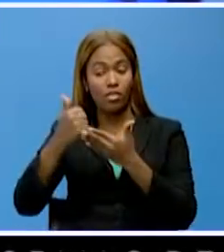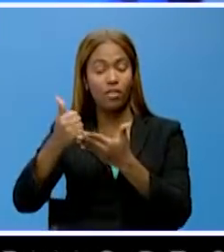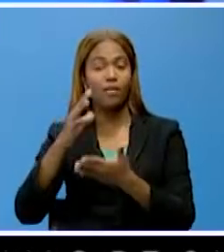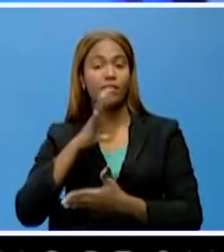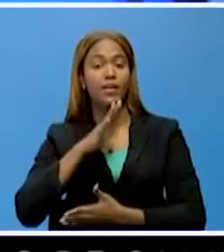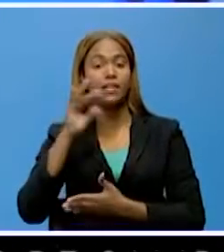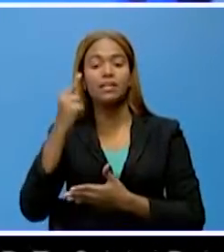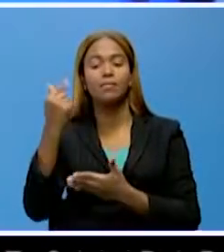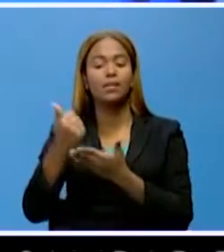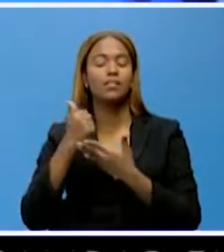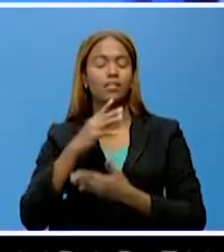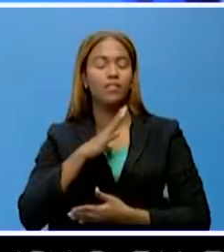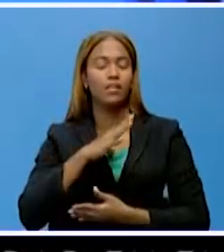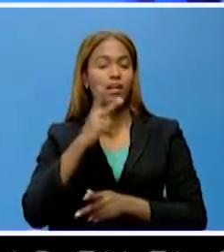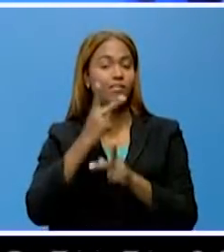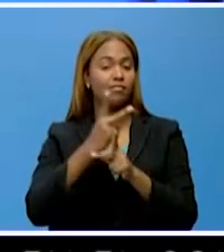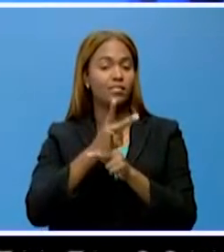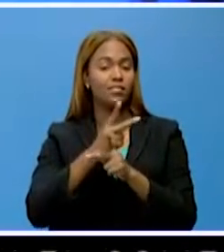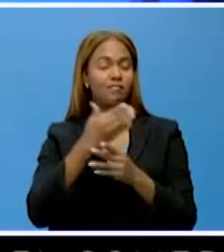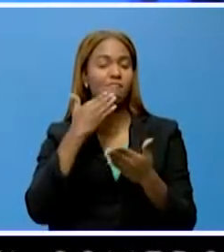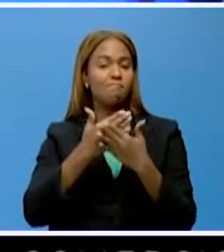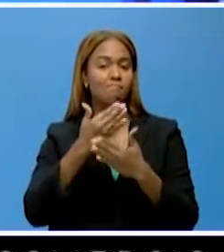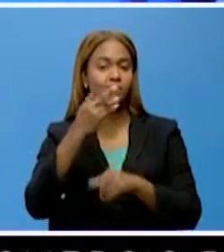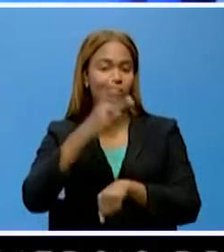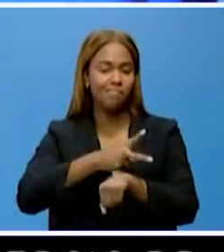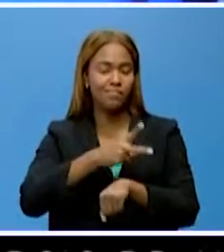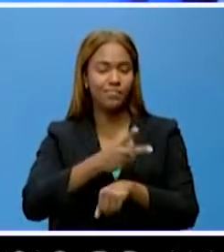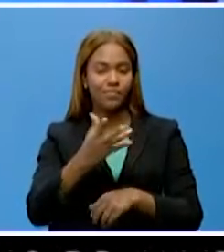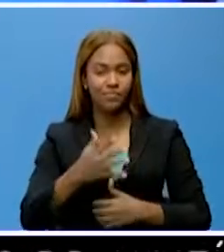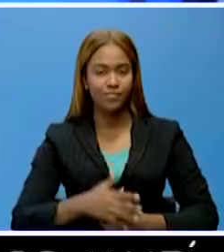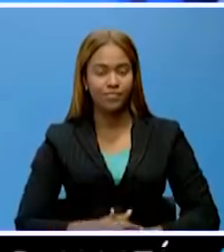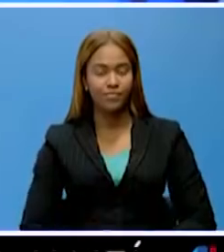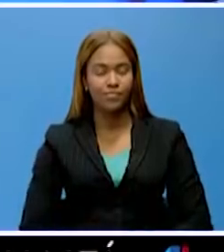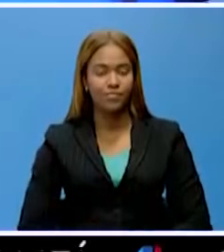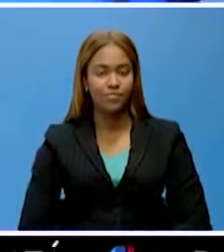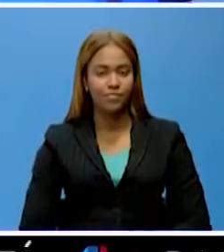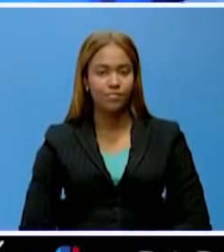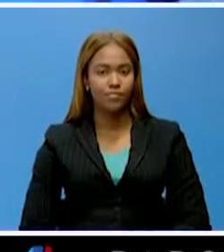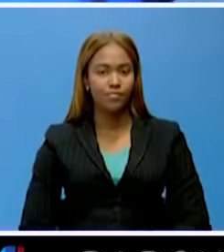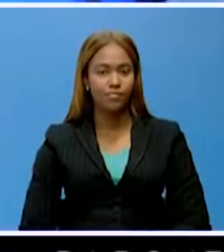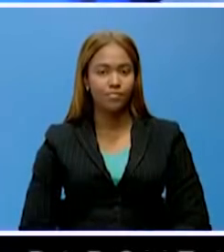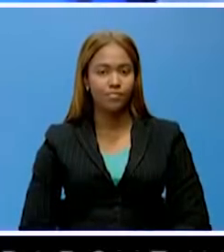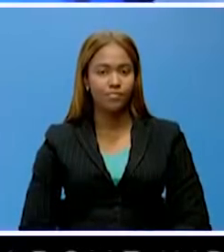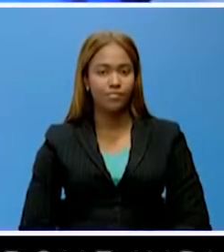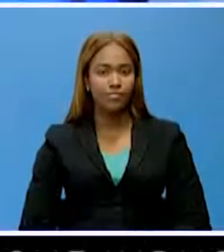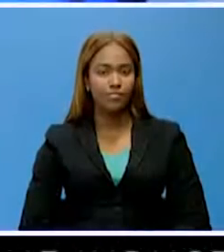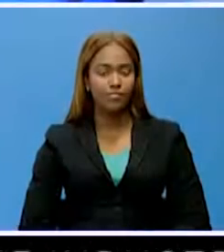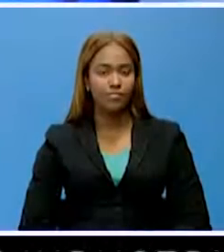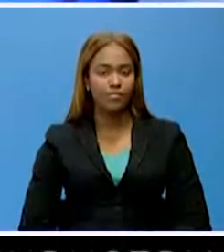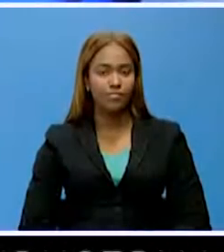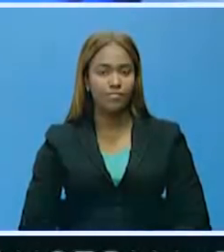siempre hace bien. Sean felices. Feliz resto de un maravilloso y bendecido día. Hasta entonces.